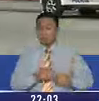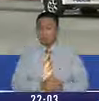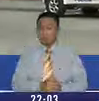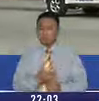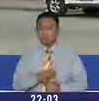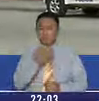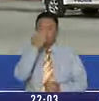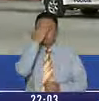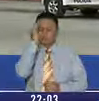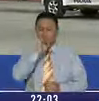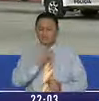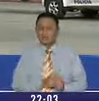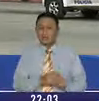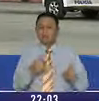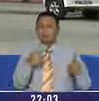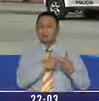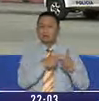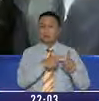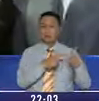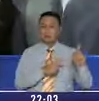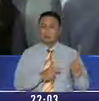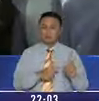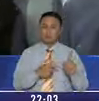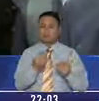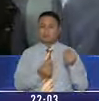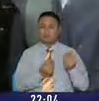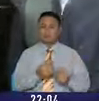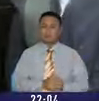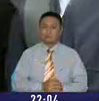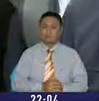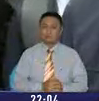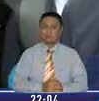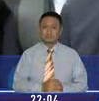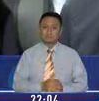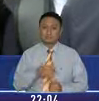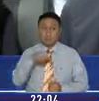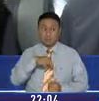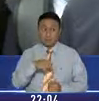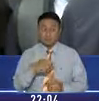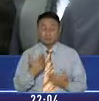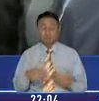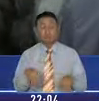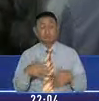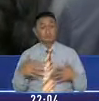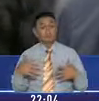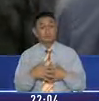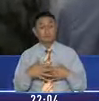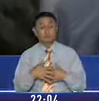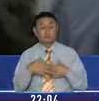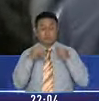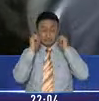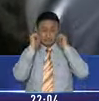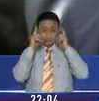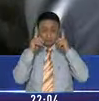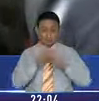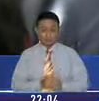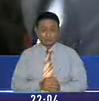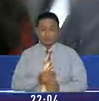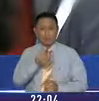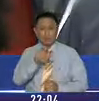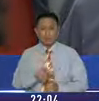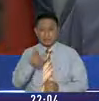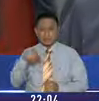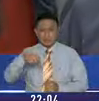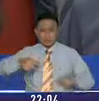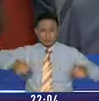sabían algo de los movimientos del difunto. La verdad da miedo y hay que andar alerta. Mucha gente anda